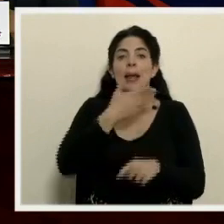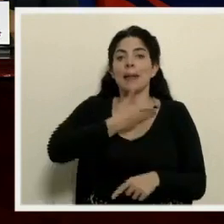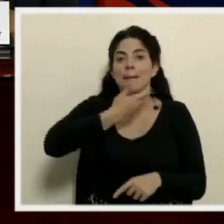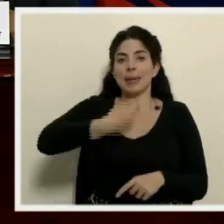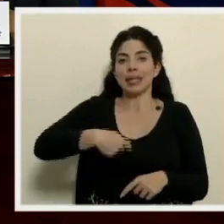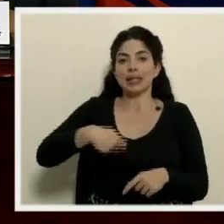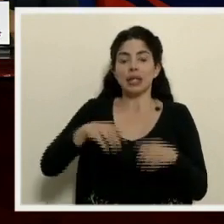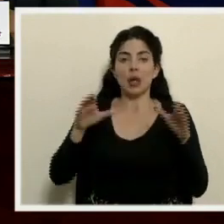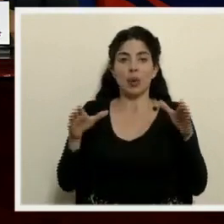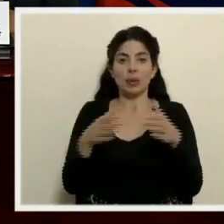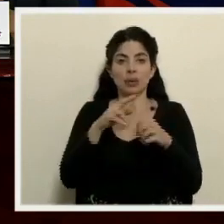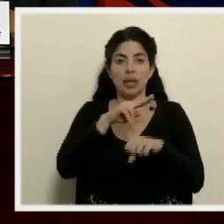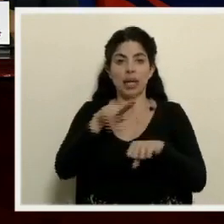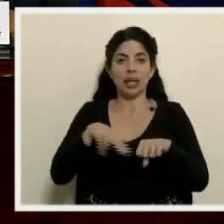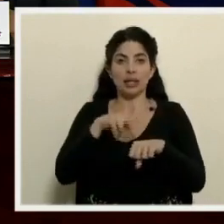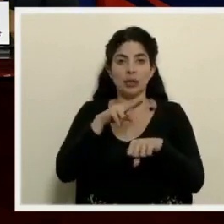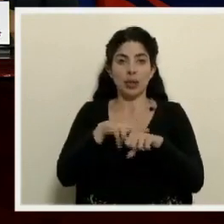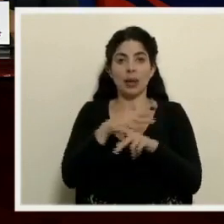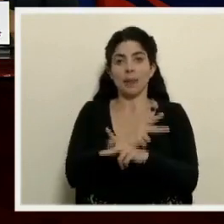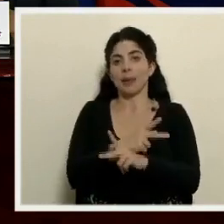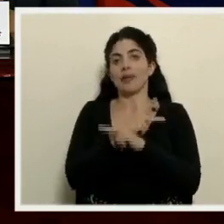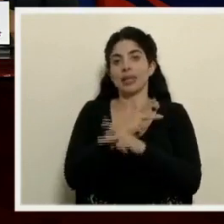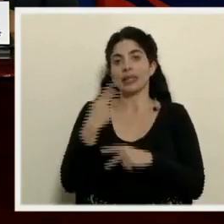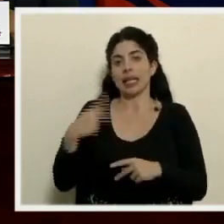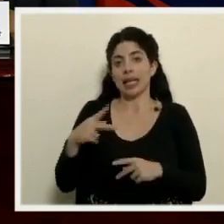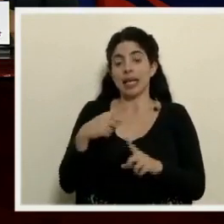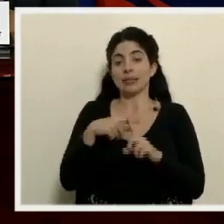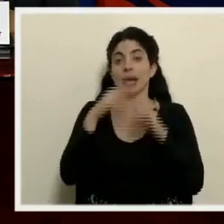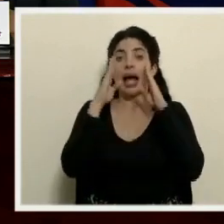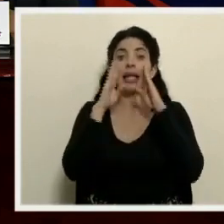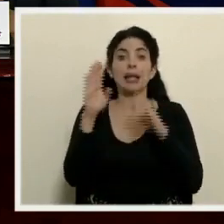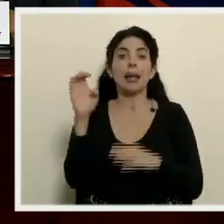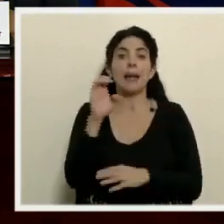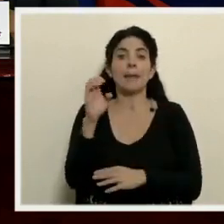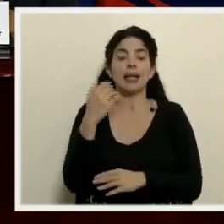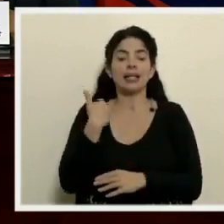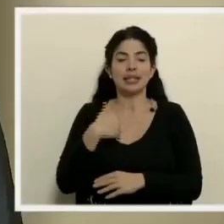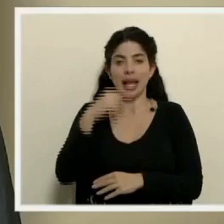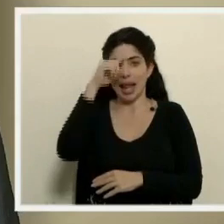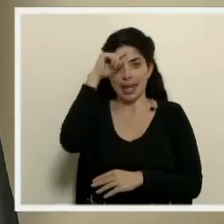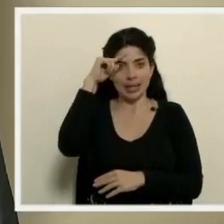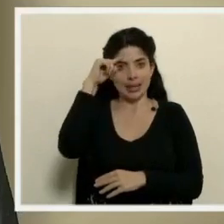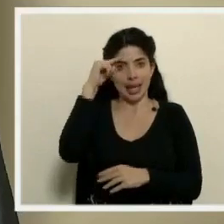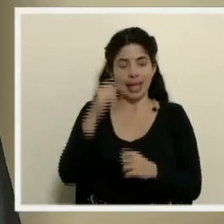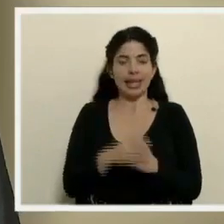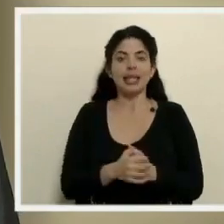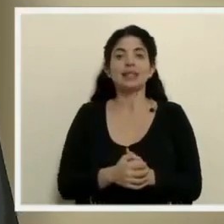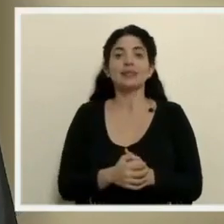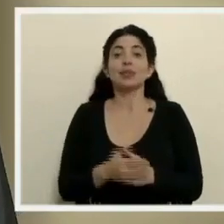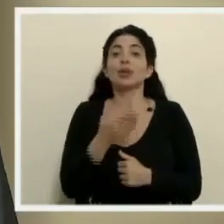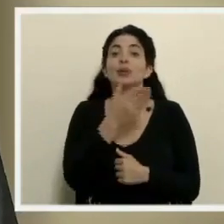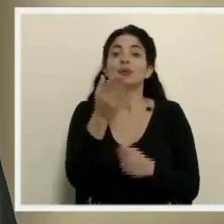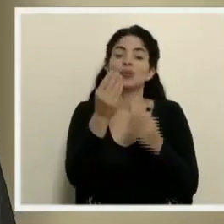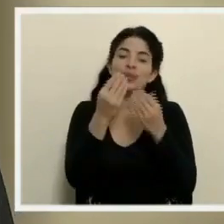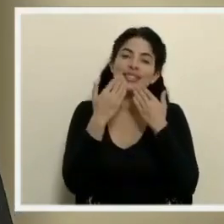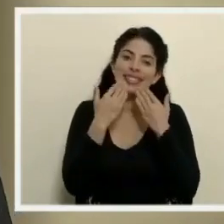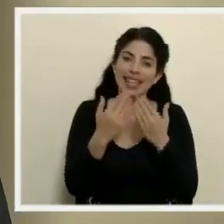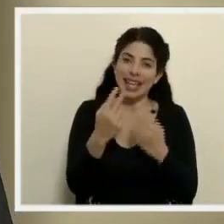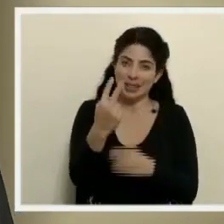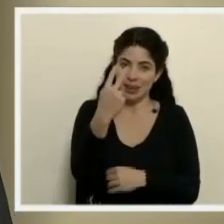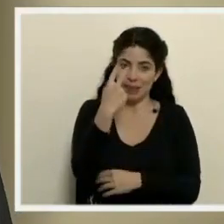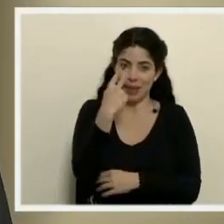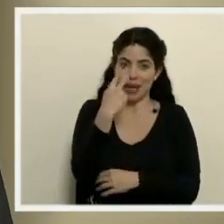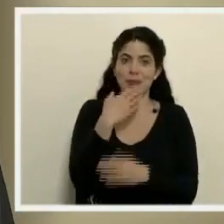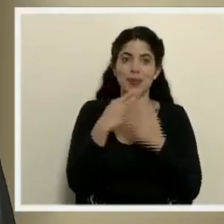presidente de la comisión nacional de prevención de riesgos y atención de emergencias el señor Alexander Solís a ustedes muchas gracias por su